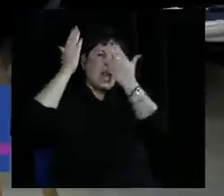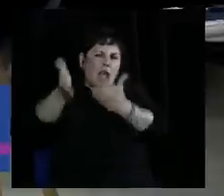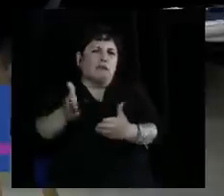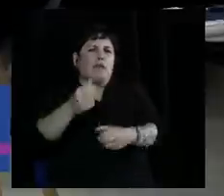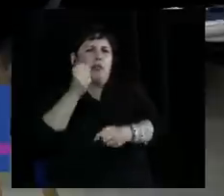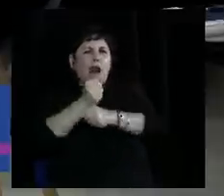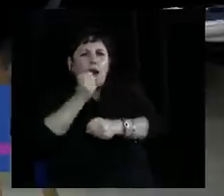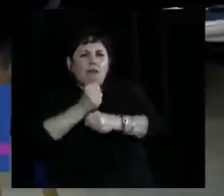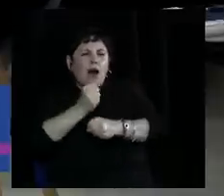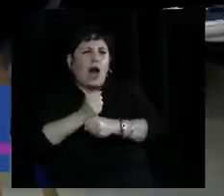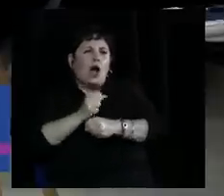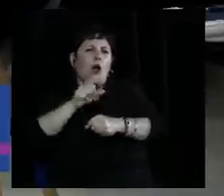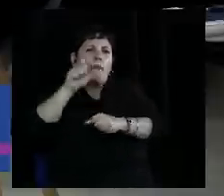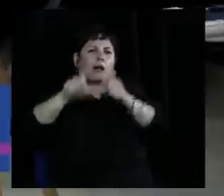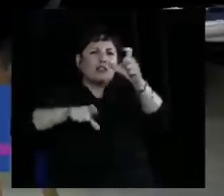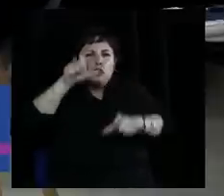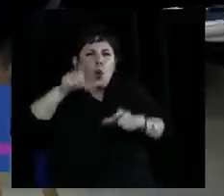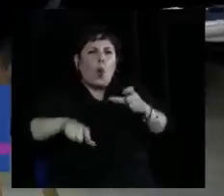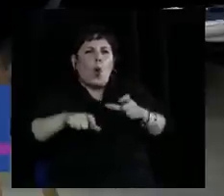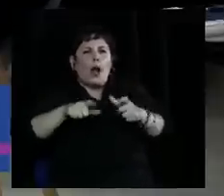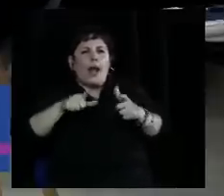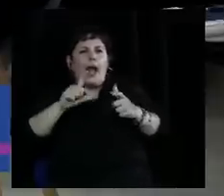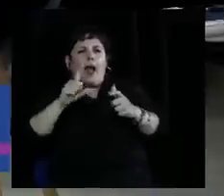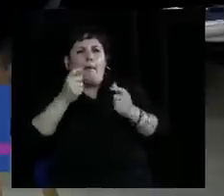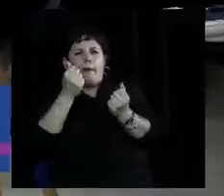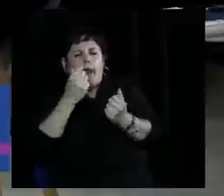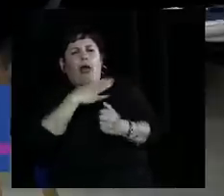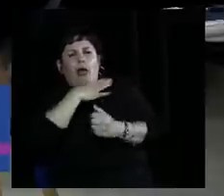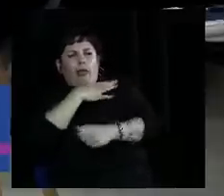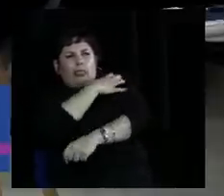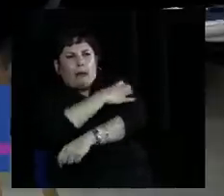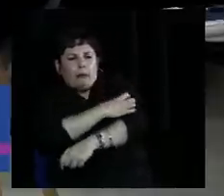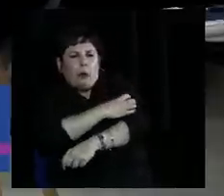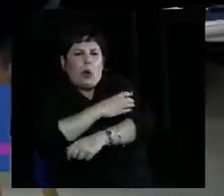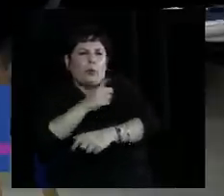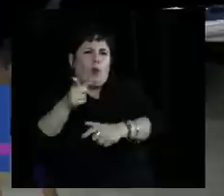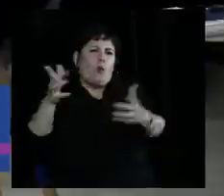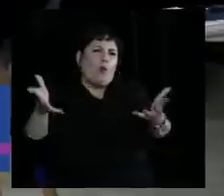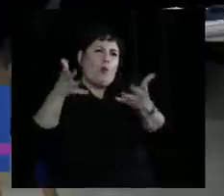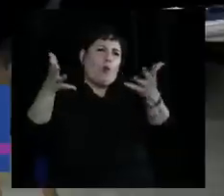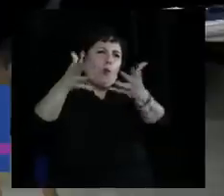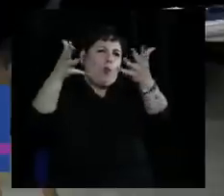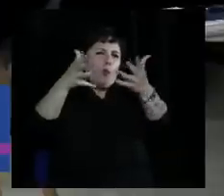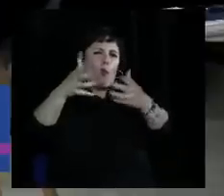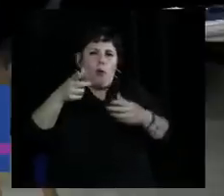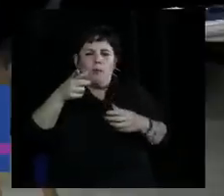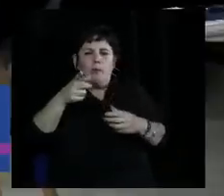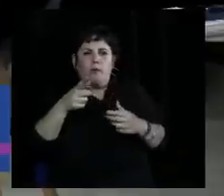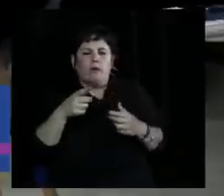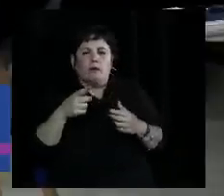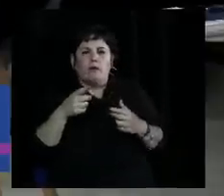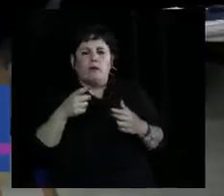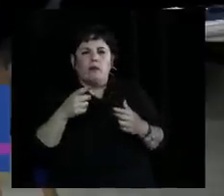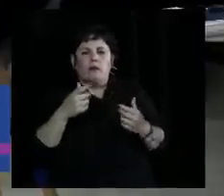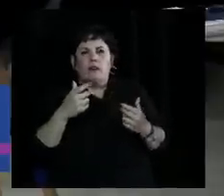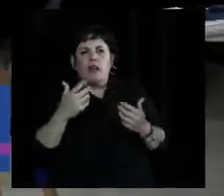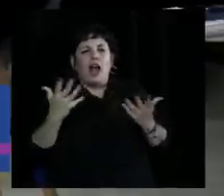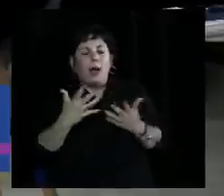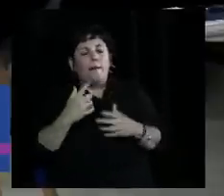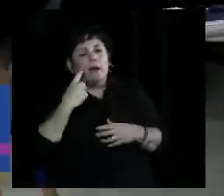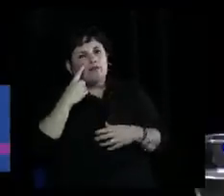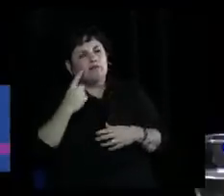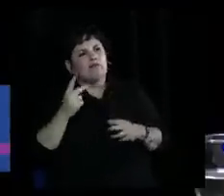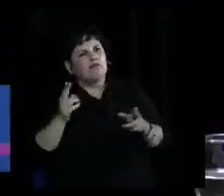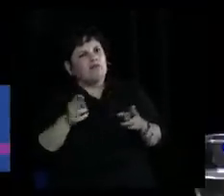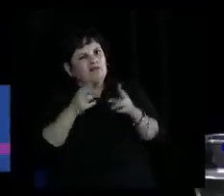con población vulnerable, ¿no? Que sería un poco el universo que abarca el MIDE. Y además me llama la